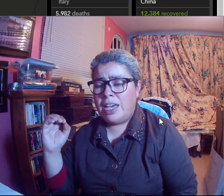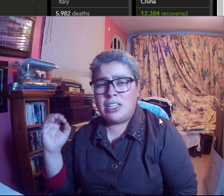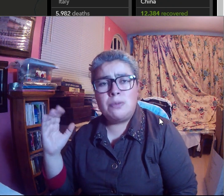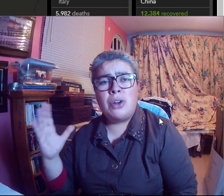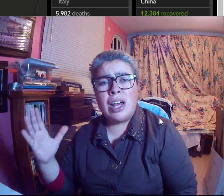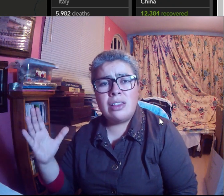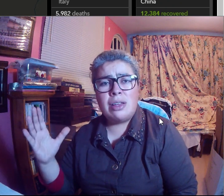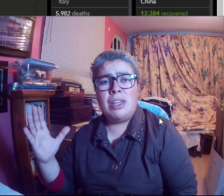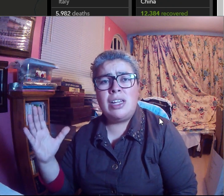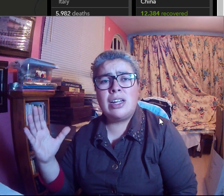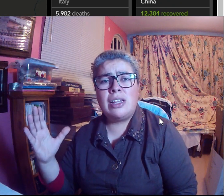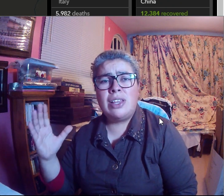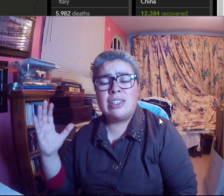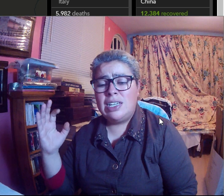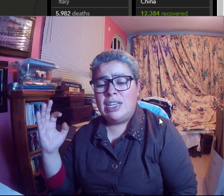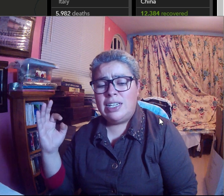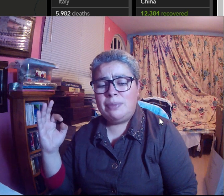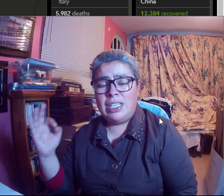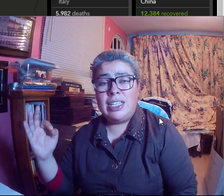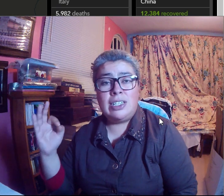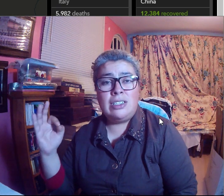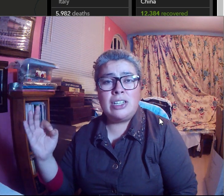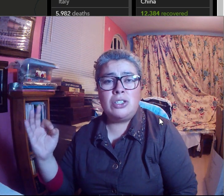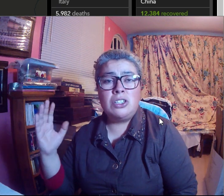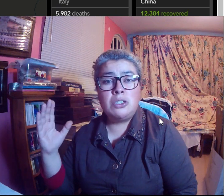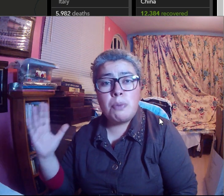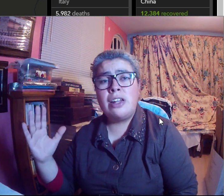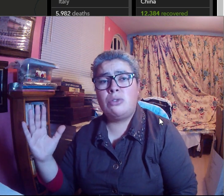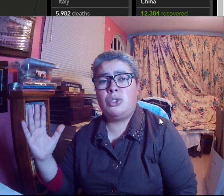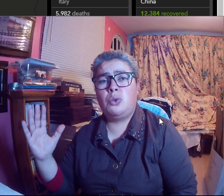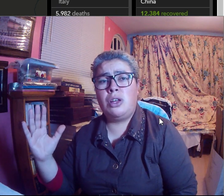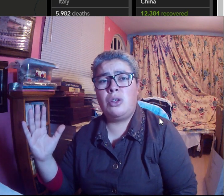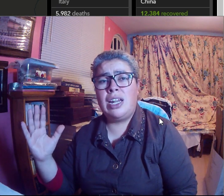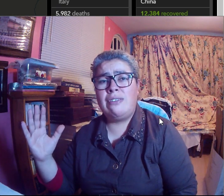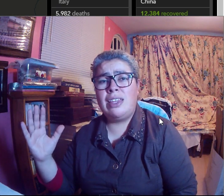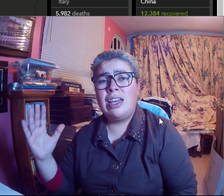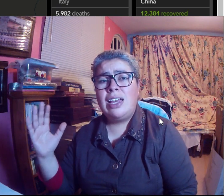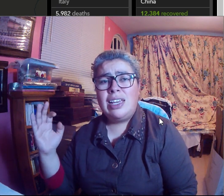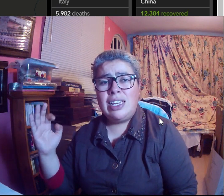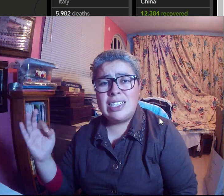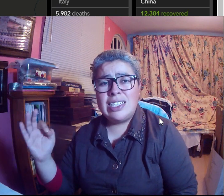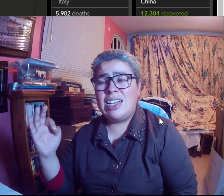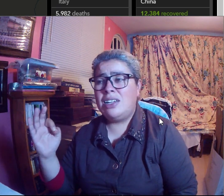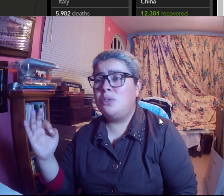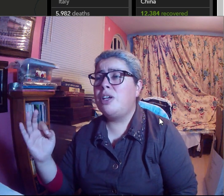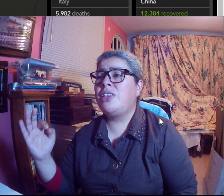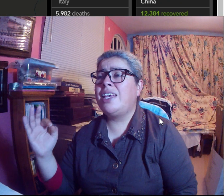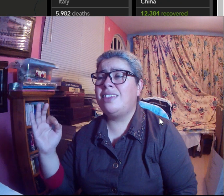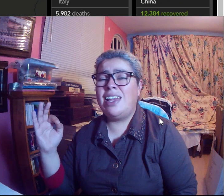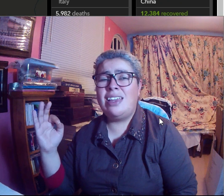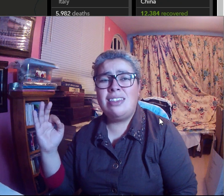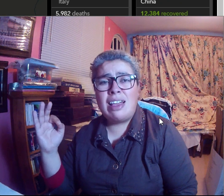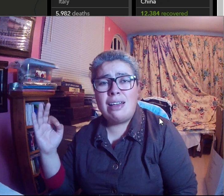y es valorar también el grado de las medidas e indicaciones para nuestro cuidado de la vida, y es el número